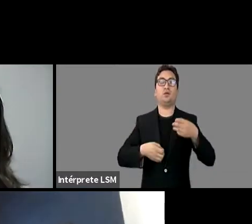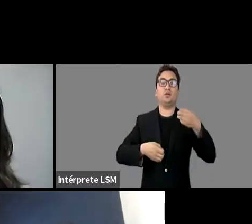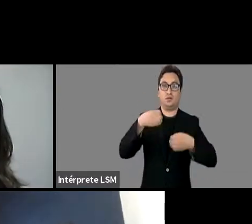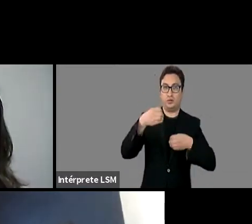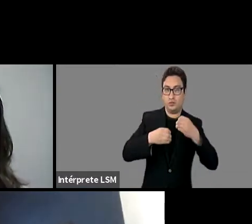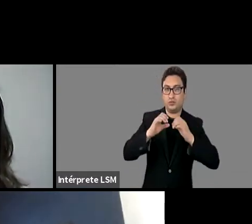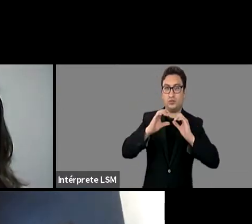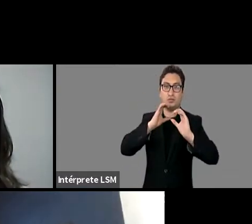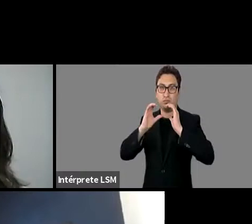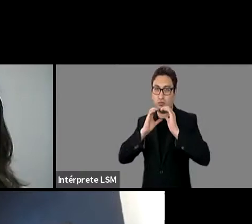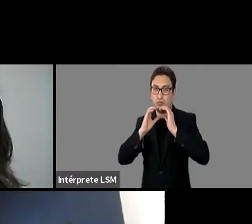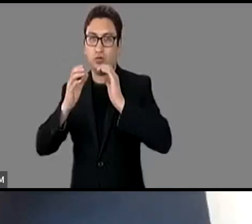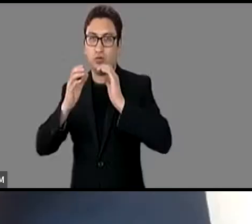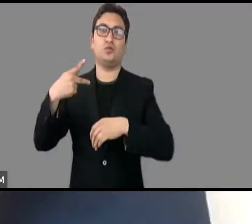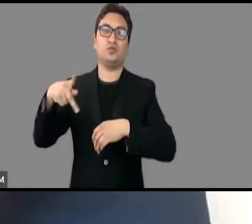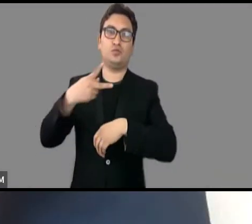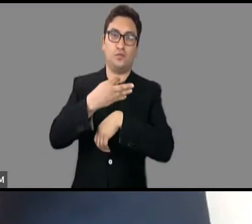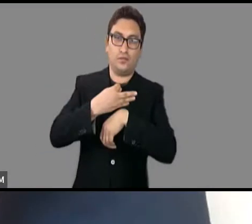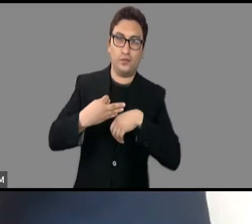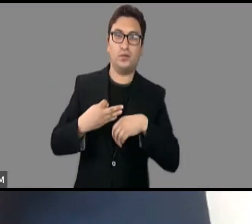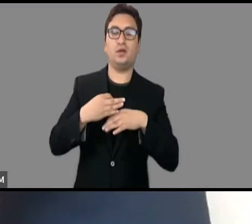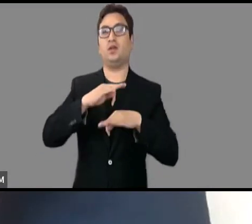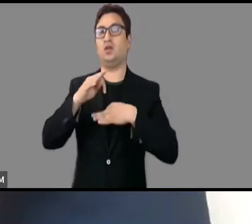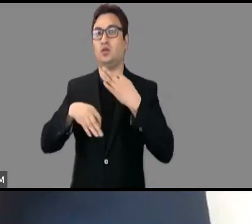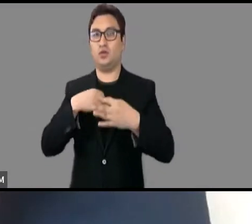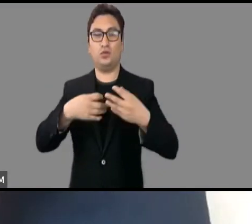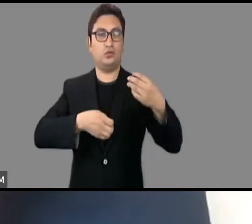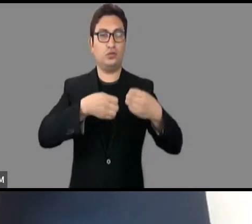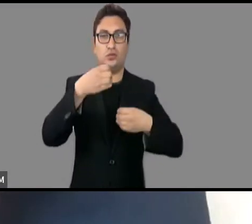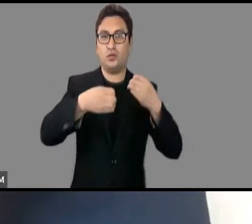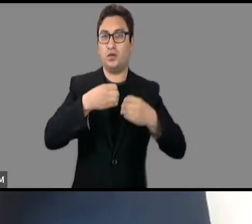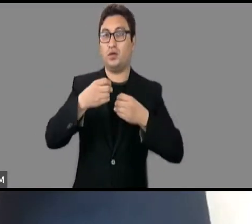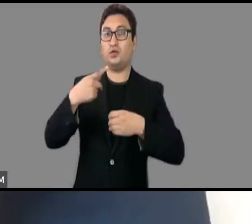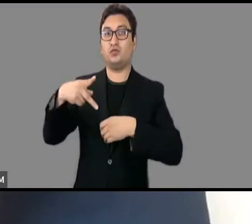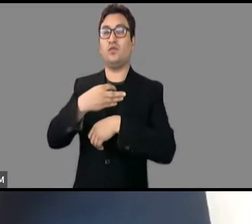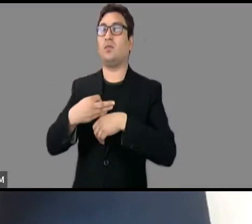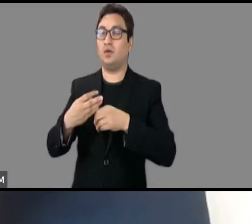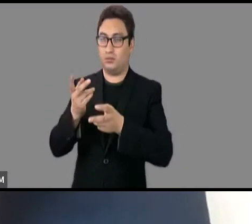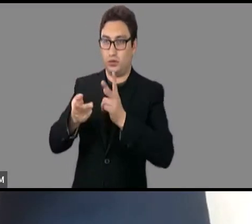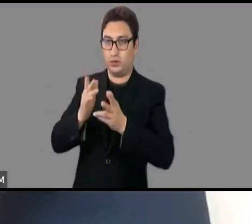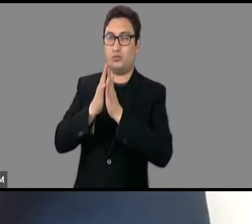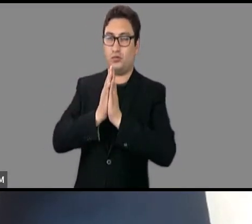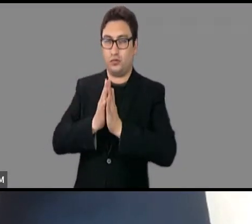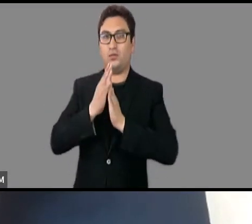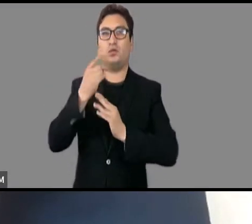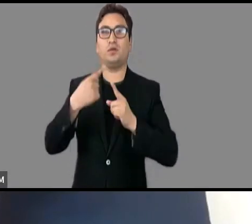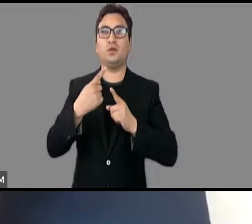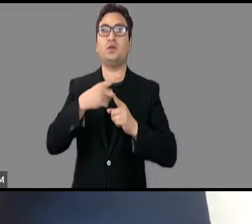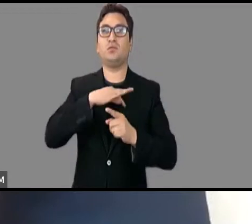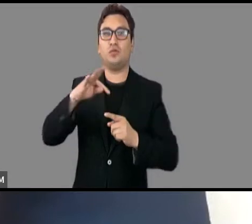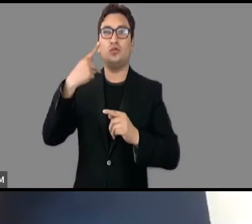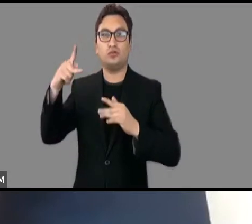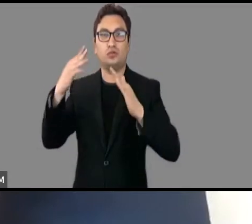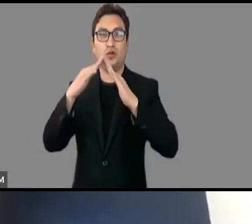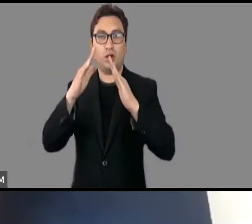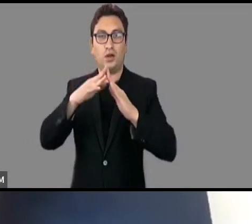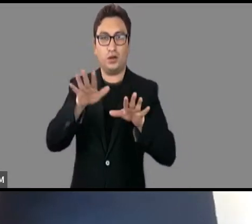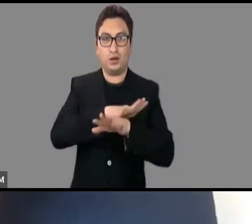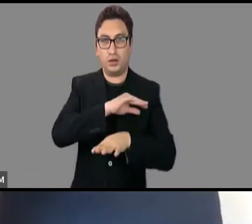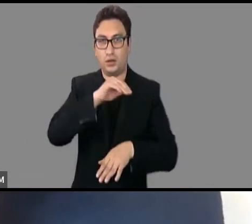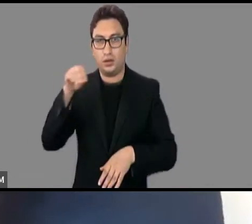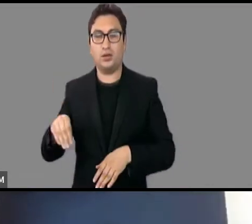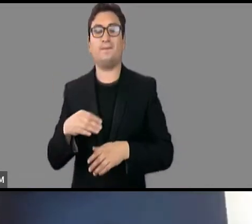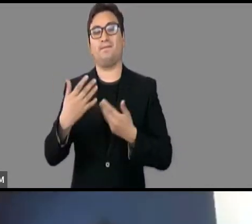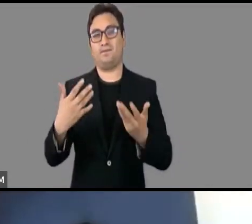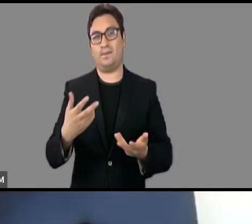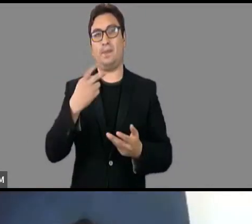la familia. En las propias audiencias hablábamos con la familia, decíamos, oiga, por favor, ¿quién puede recibir a la persona? Es decir, el lanzamiento se